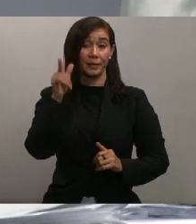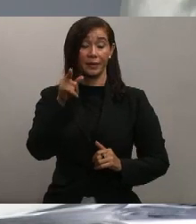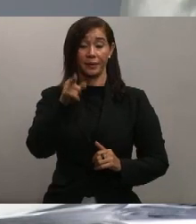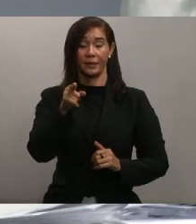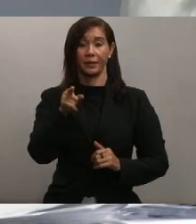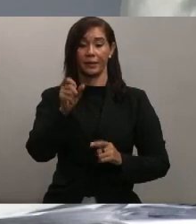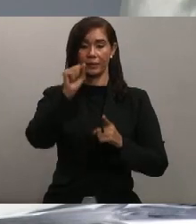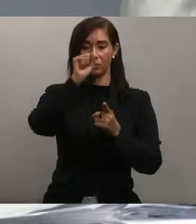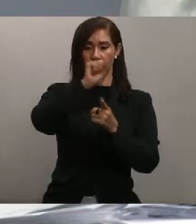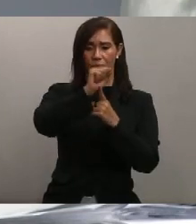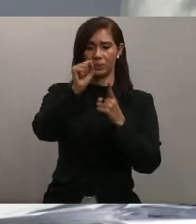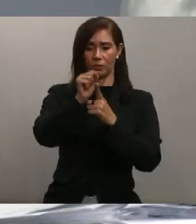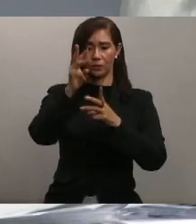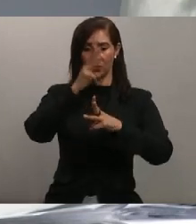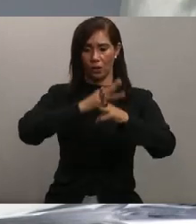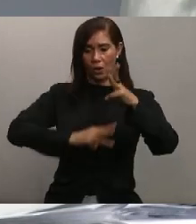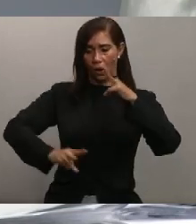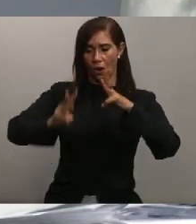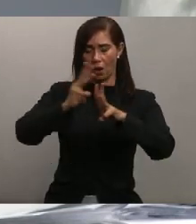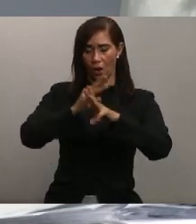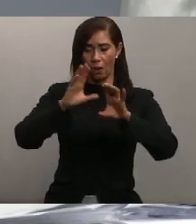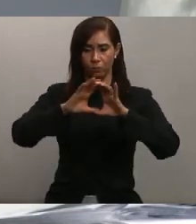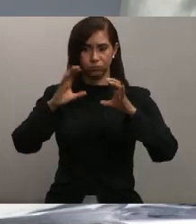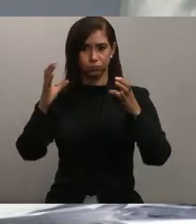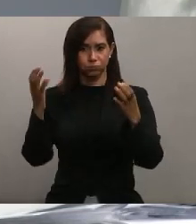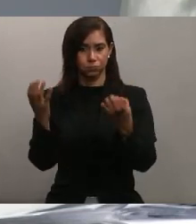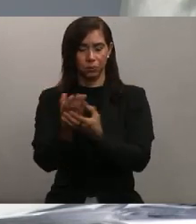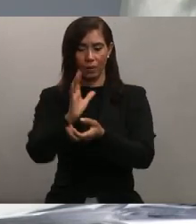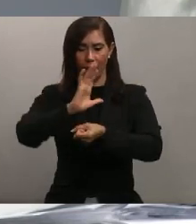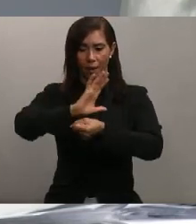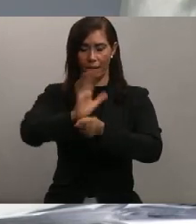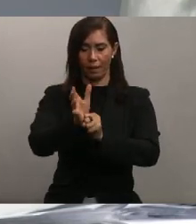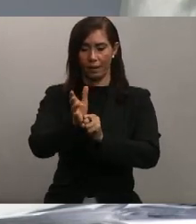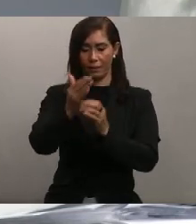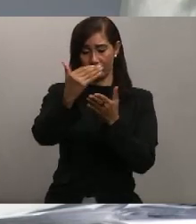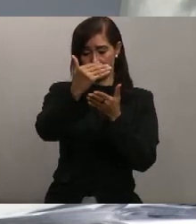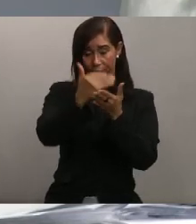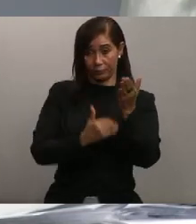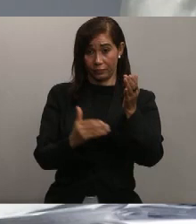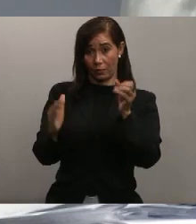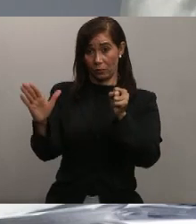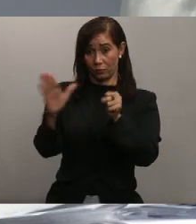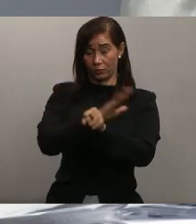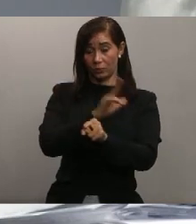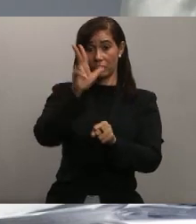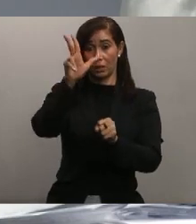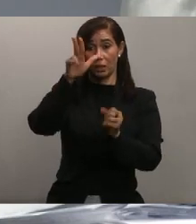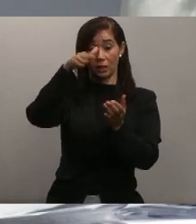la situación global del COVID registra un total de